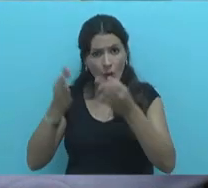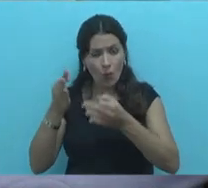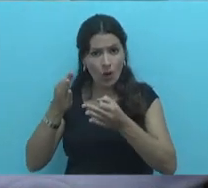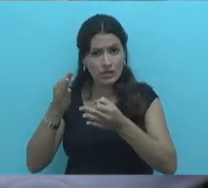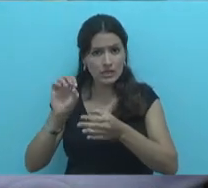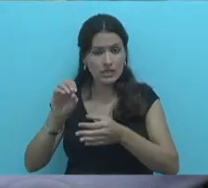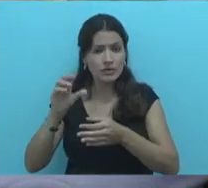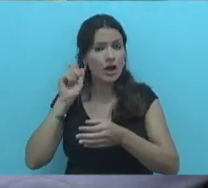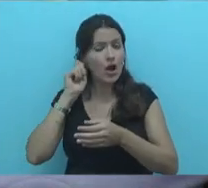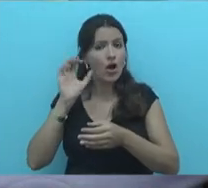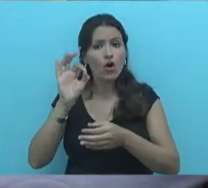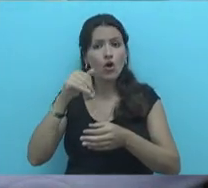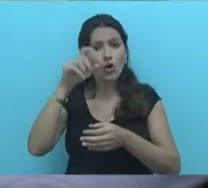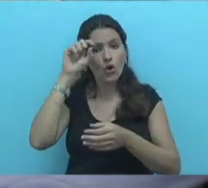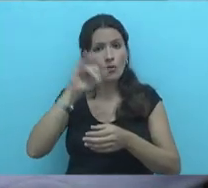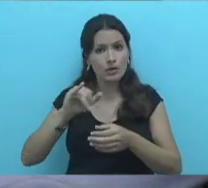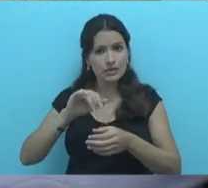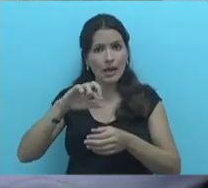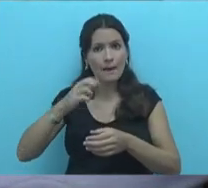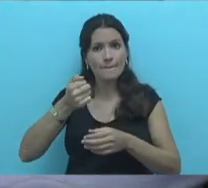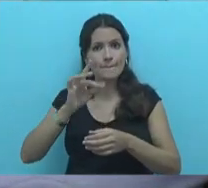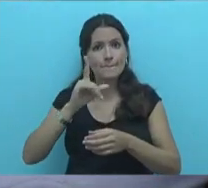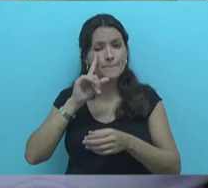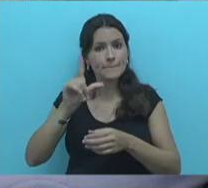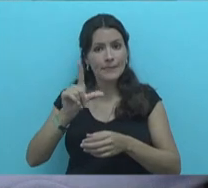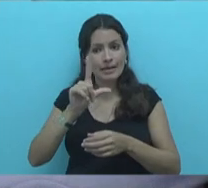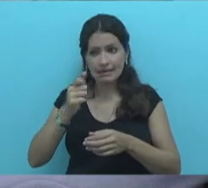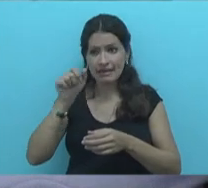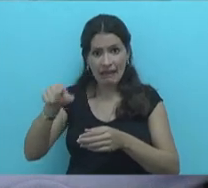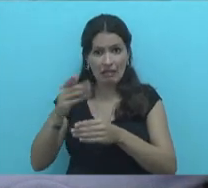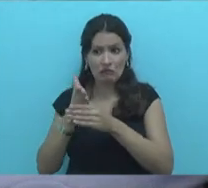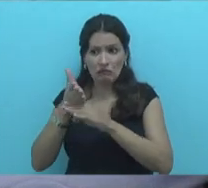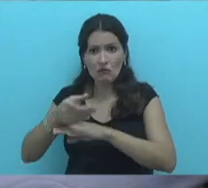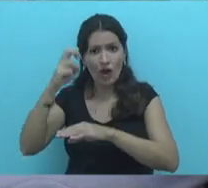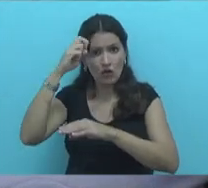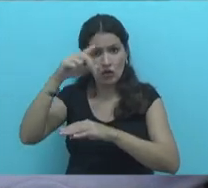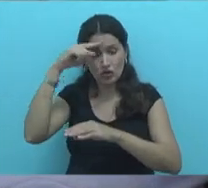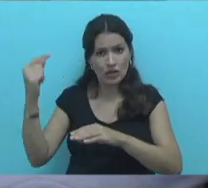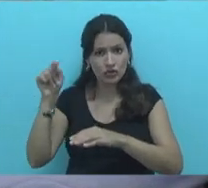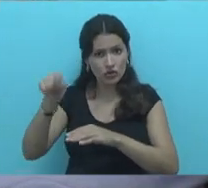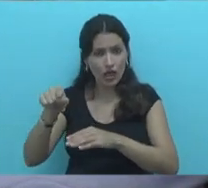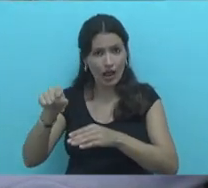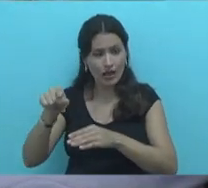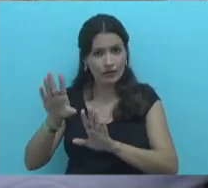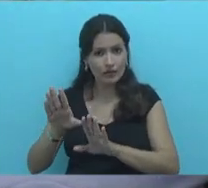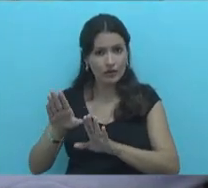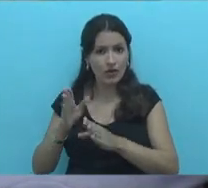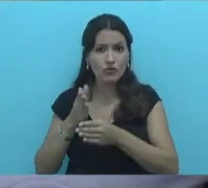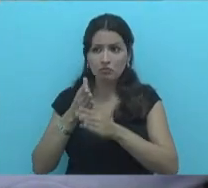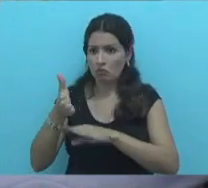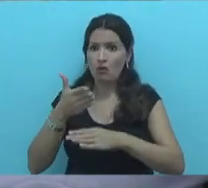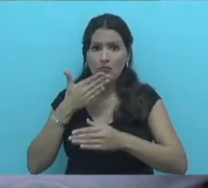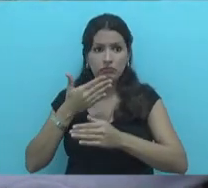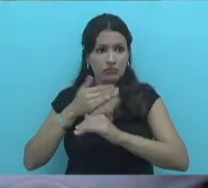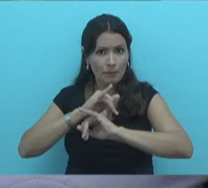investigando esta causa ante el Congreso Nacional, porque fue convocado por comisiones del Congreso a explayarse